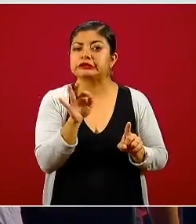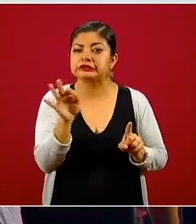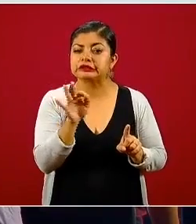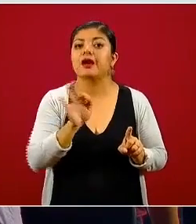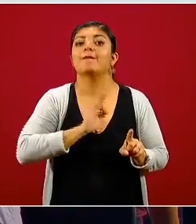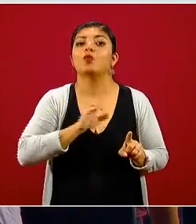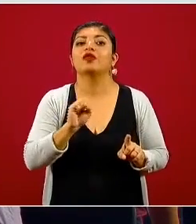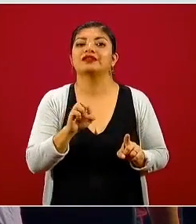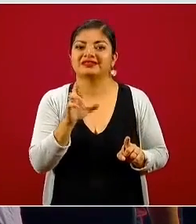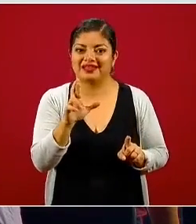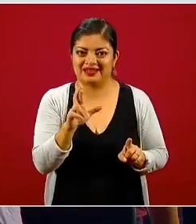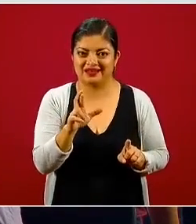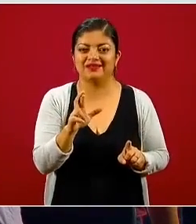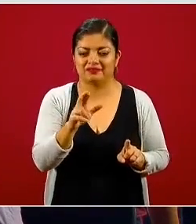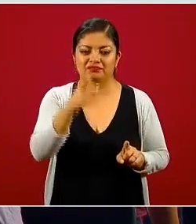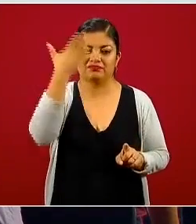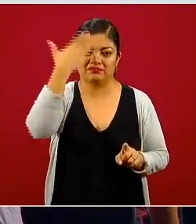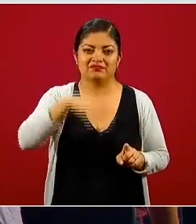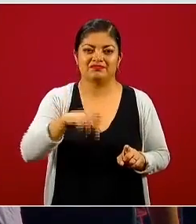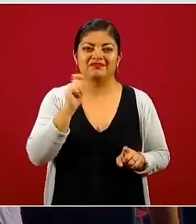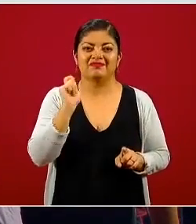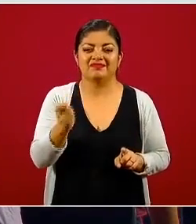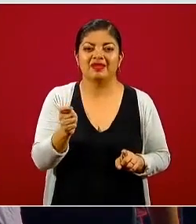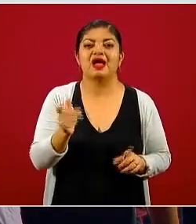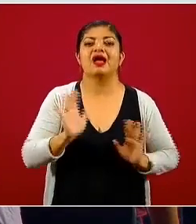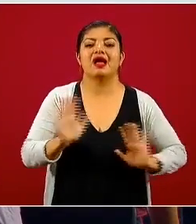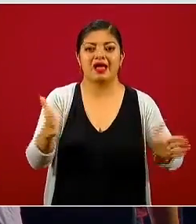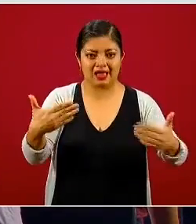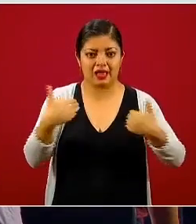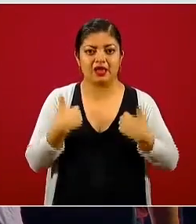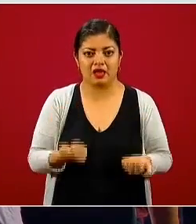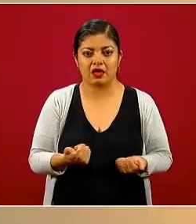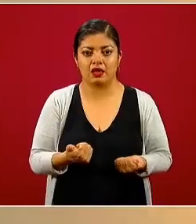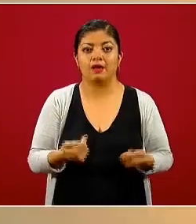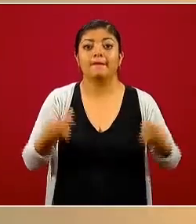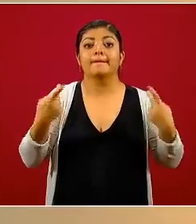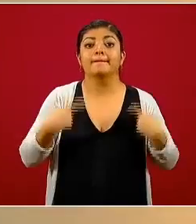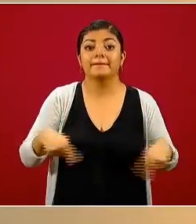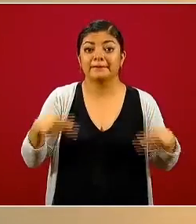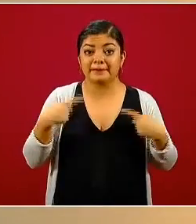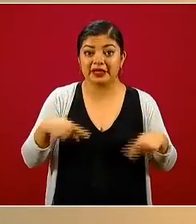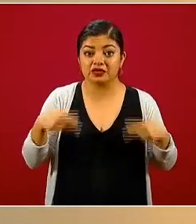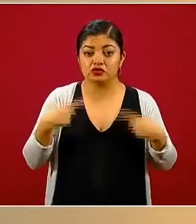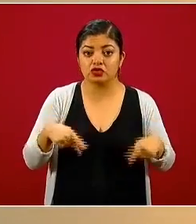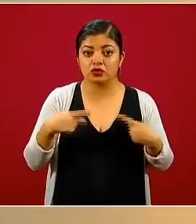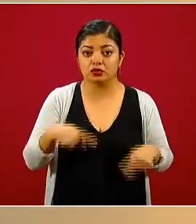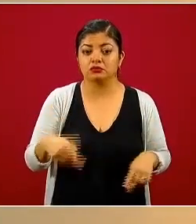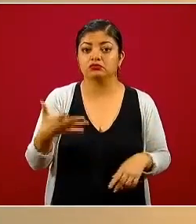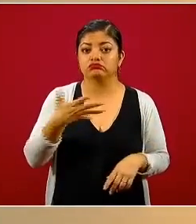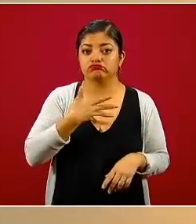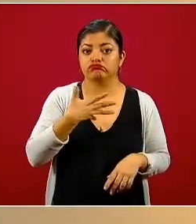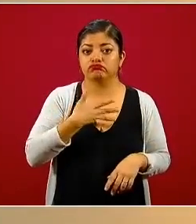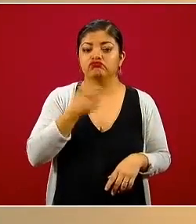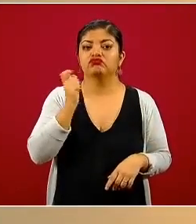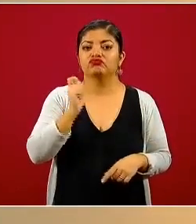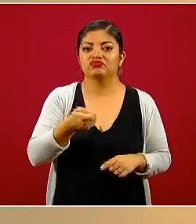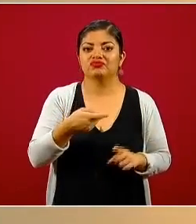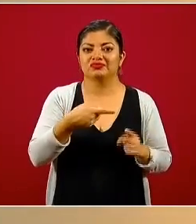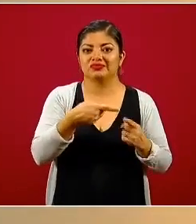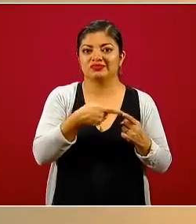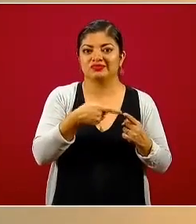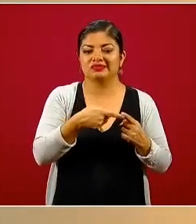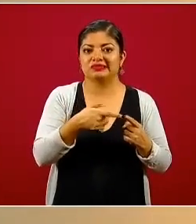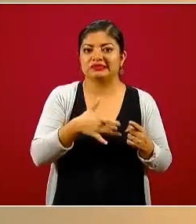que ustedes ya dominan perfectamente la perspectiva, son personas que cumplen una definición porque